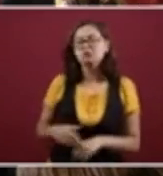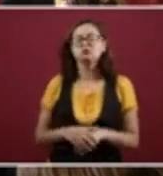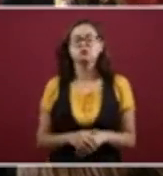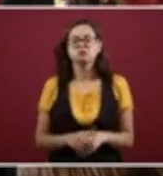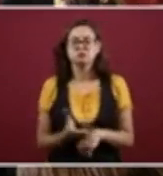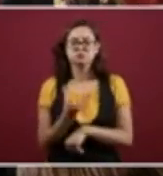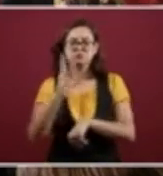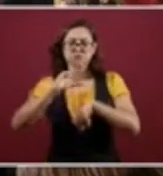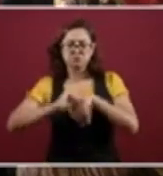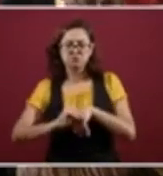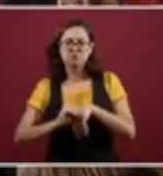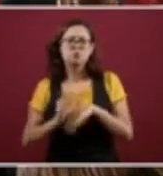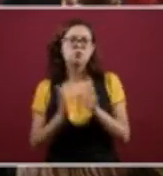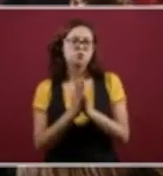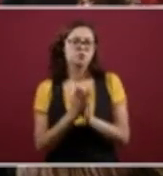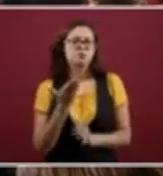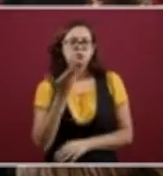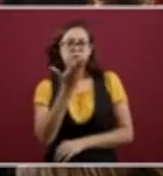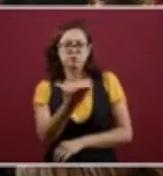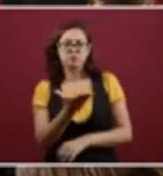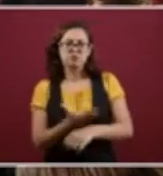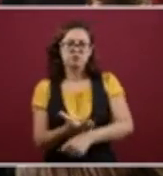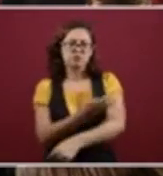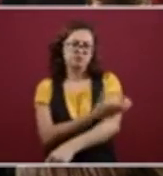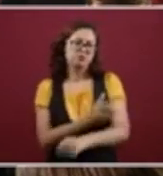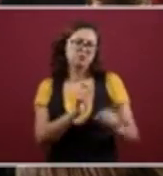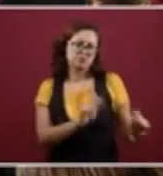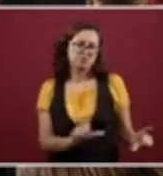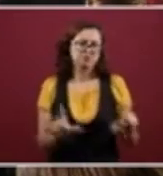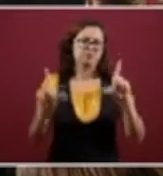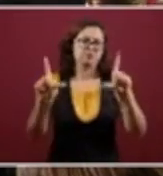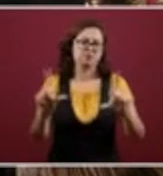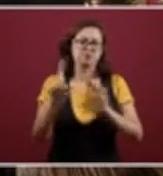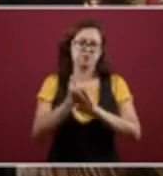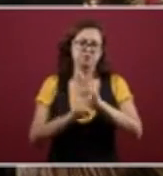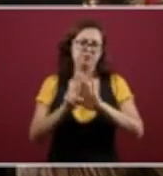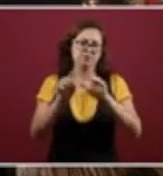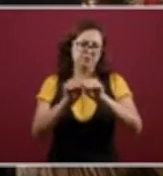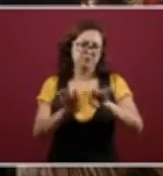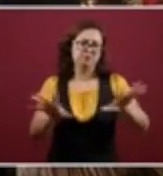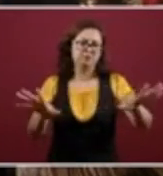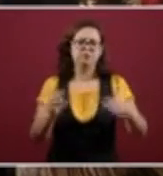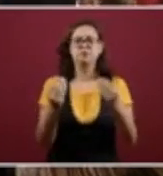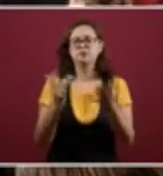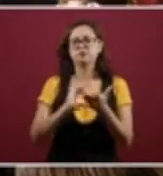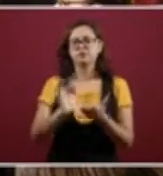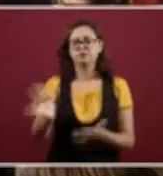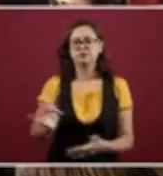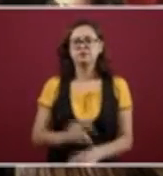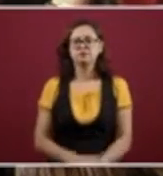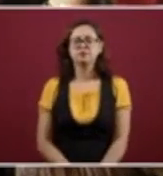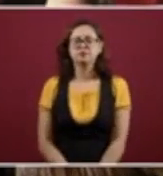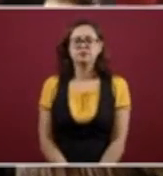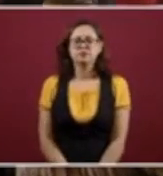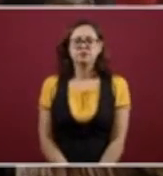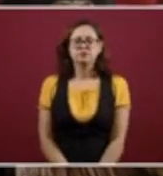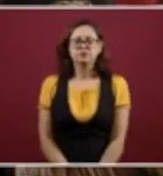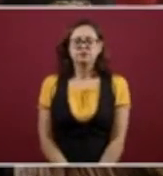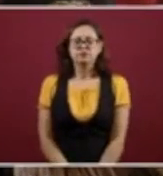si me permite, entonces pediría a nuestros colegas el apoyo técnico que lo transmitan. Muchas gracias.